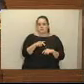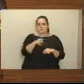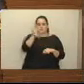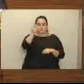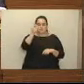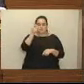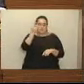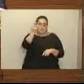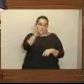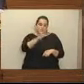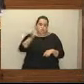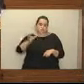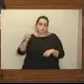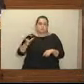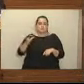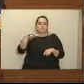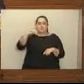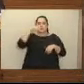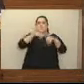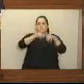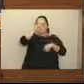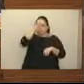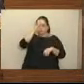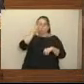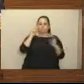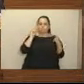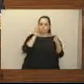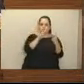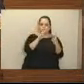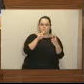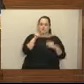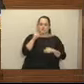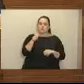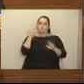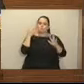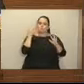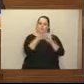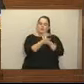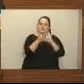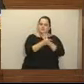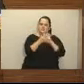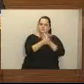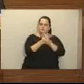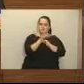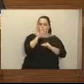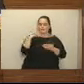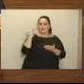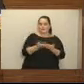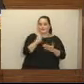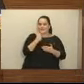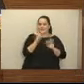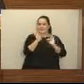de las cuencas mineras y a los mineros, les dé explicaciones que hasta ahora les ha negado. Tiene ahora